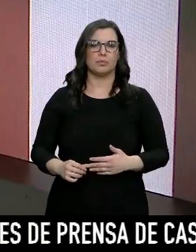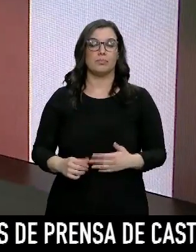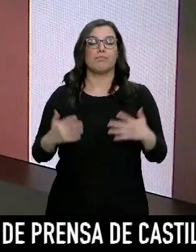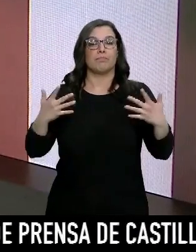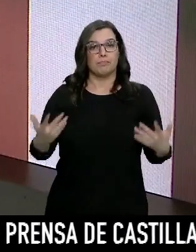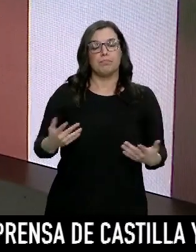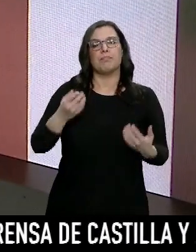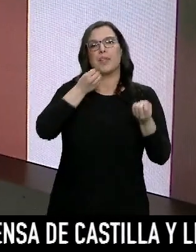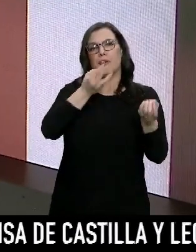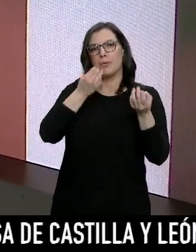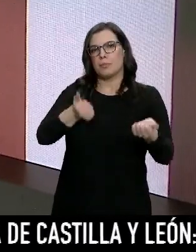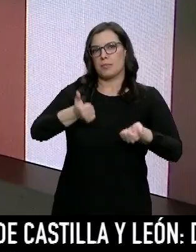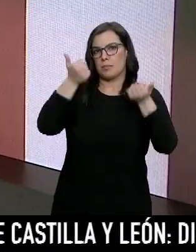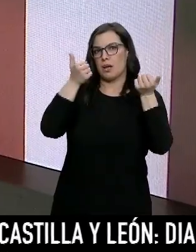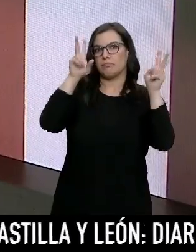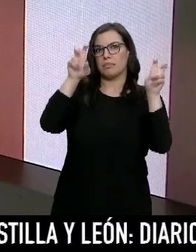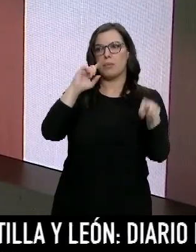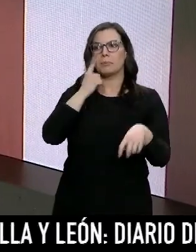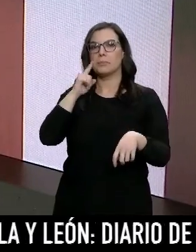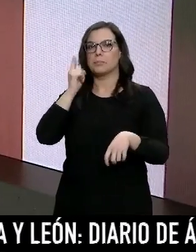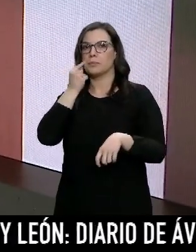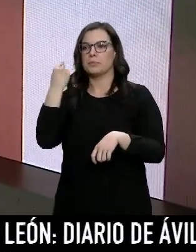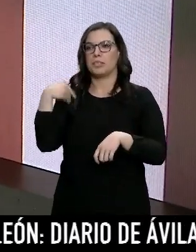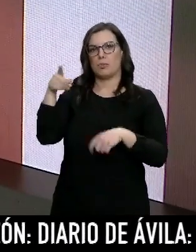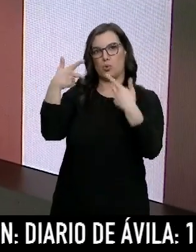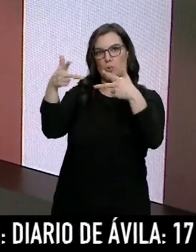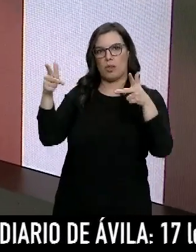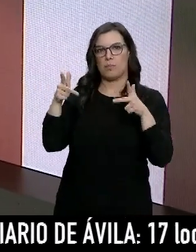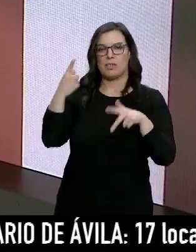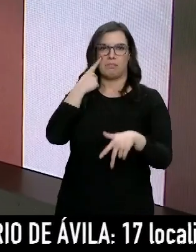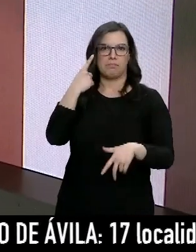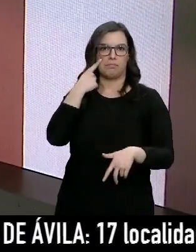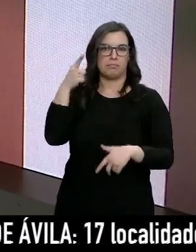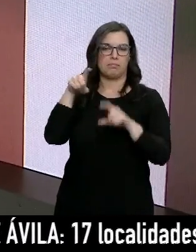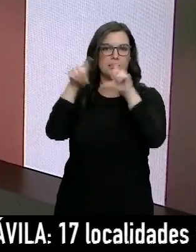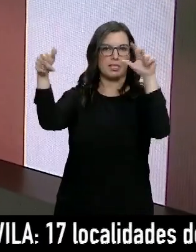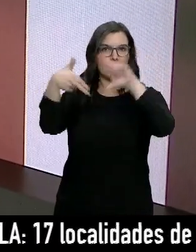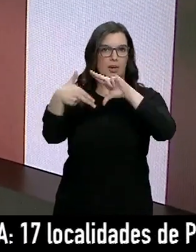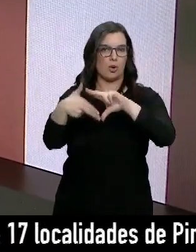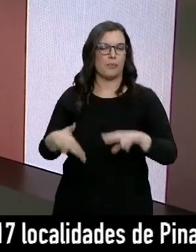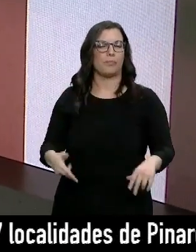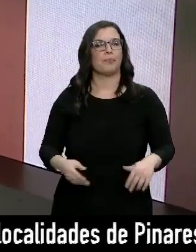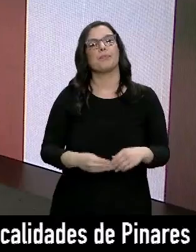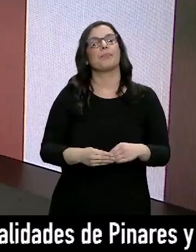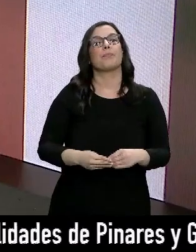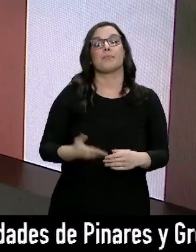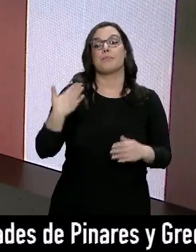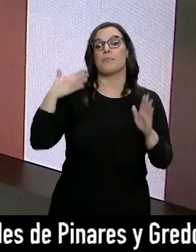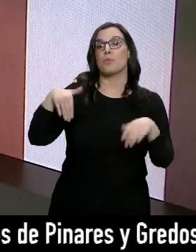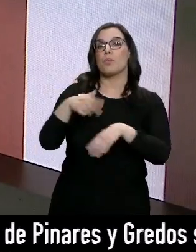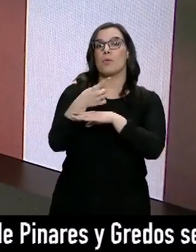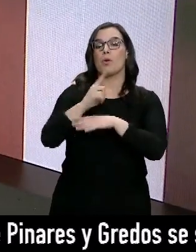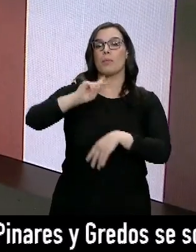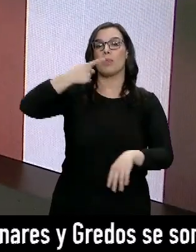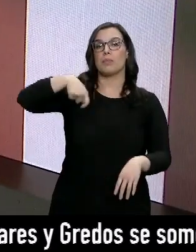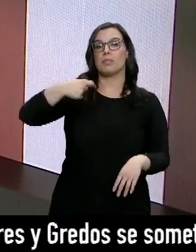Bueno, pues les iremos informando de cualquier novedad que se produzca en esa rueda de prensa de la compañía automovilística. Y en las últimas horas, el